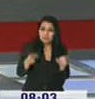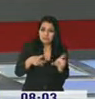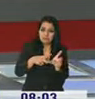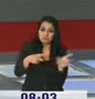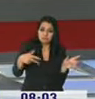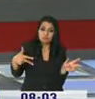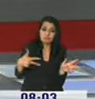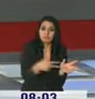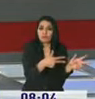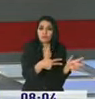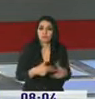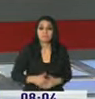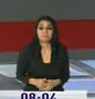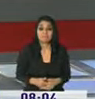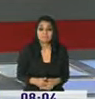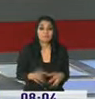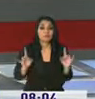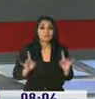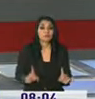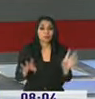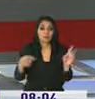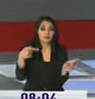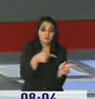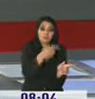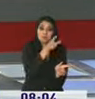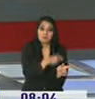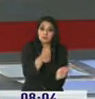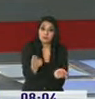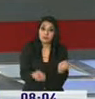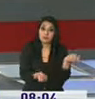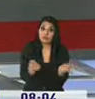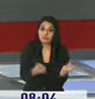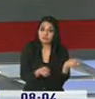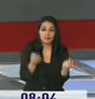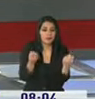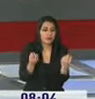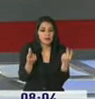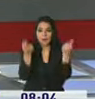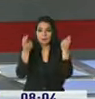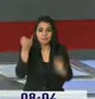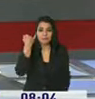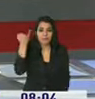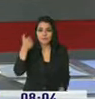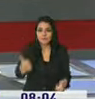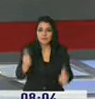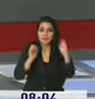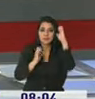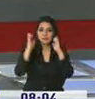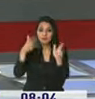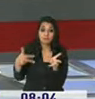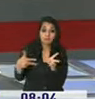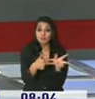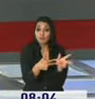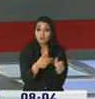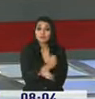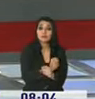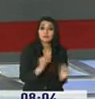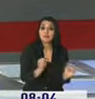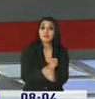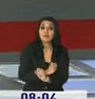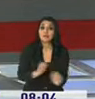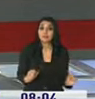transportaba combustible. Afortunadamente, el rápido accionar pilas del conductor habría impedido que este evento se